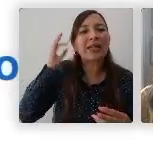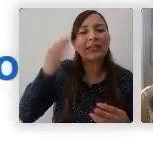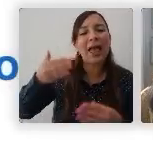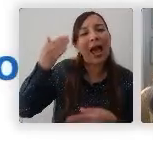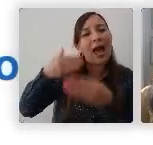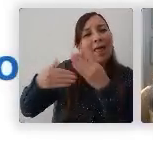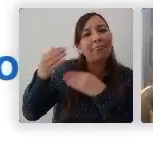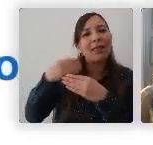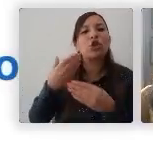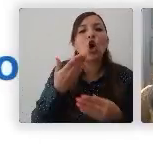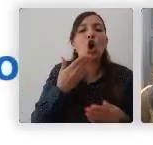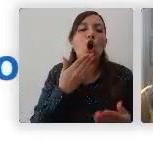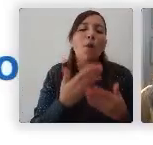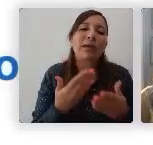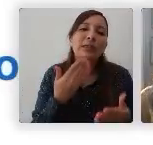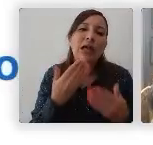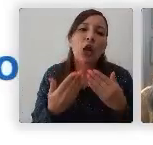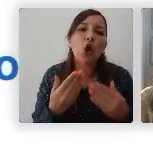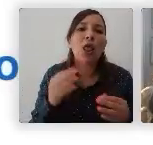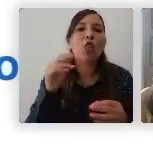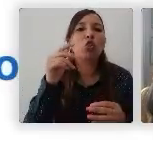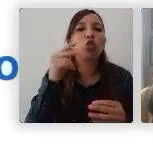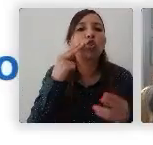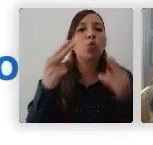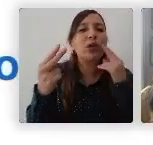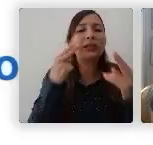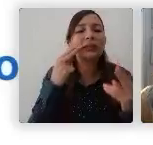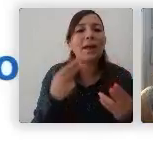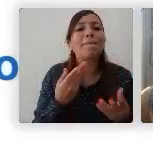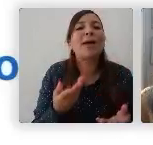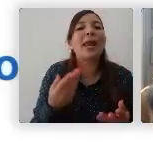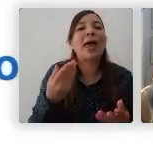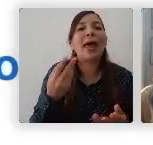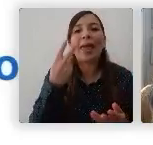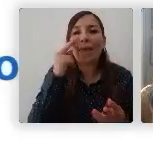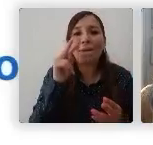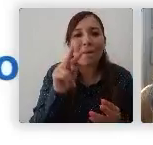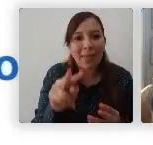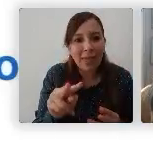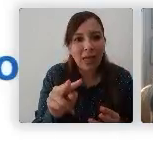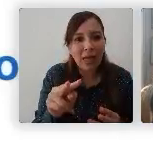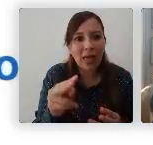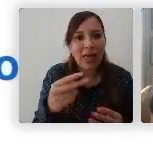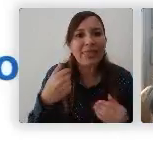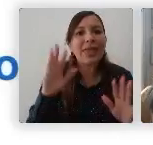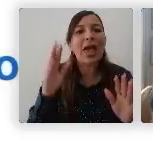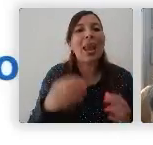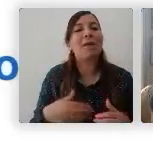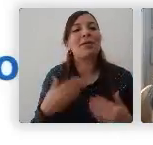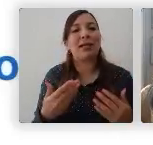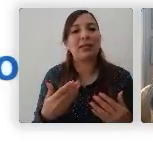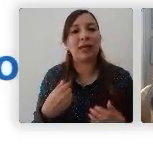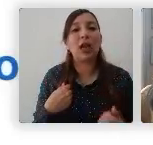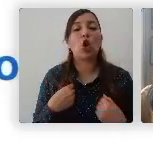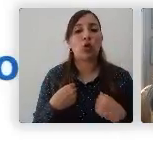para que puedan conocer cómo ha pasado esta experiencia otro turista que ya visitó hay que informar